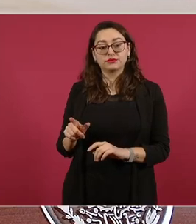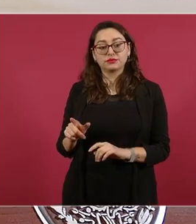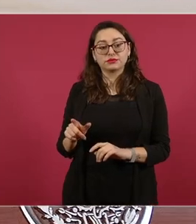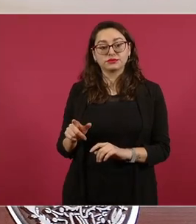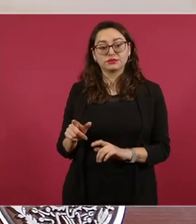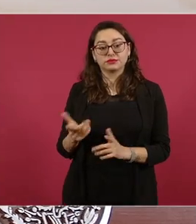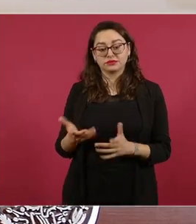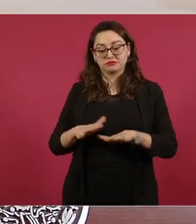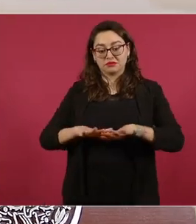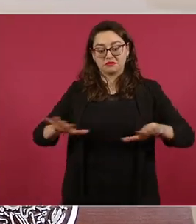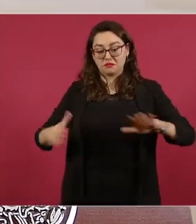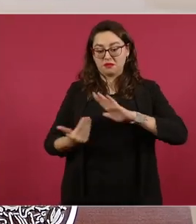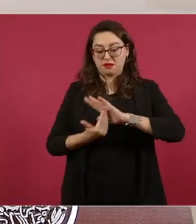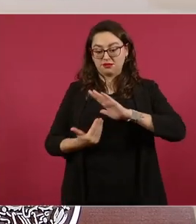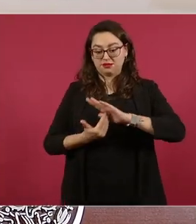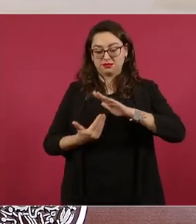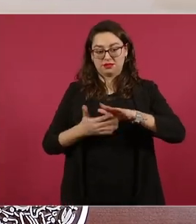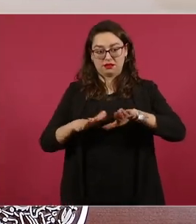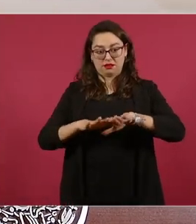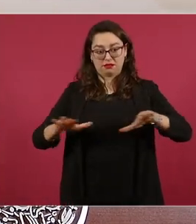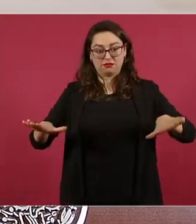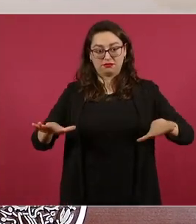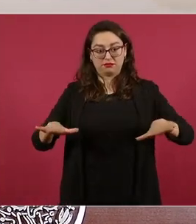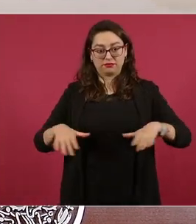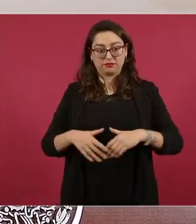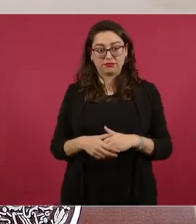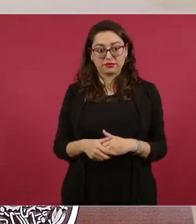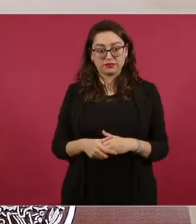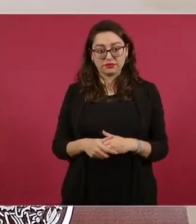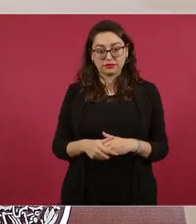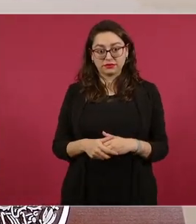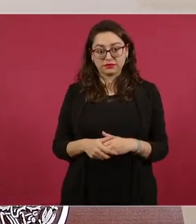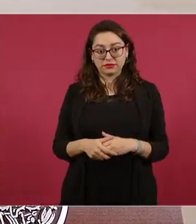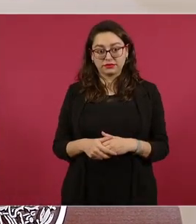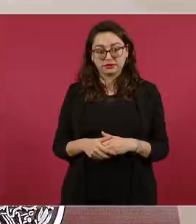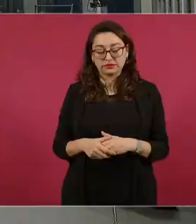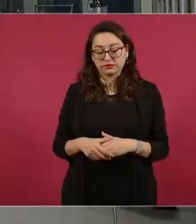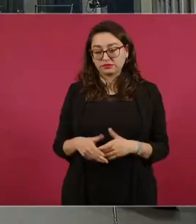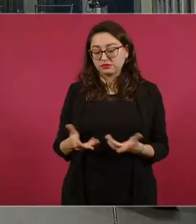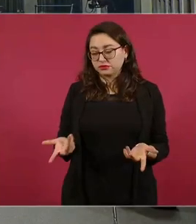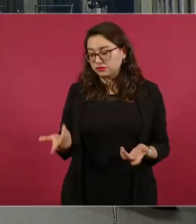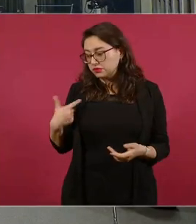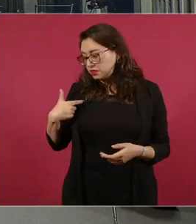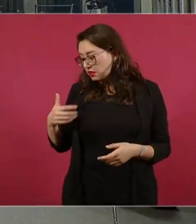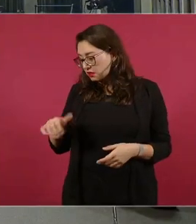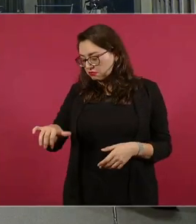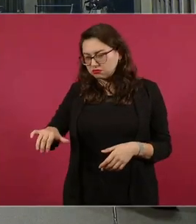en el escritorio, y se voltea y empieza a jalar las gavetas, ¿no?